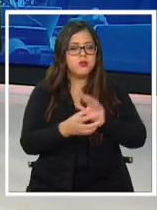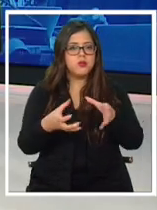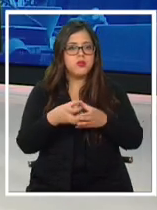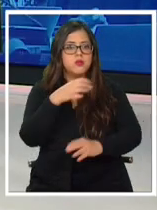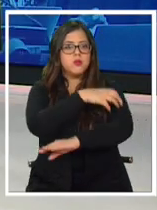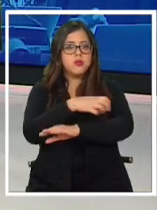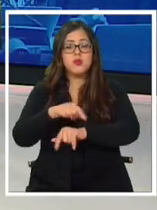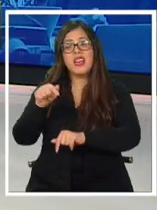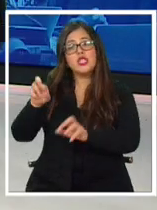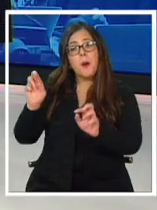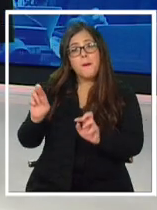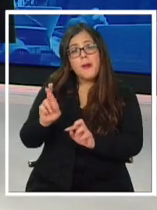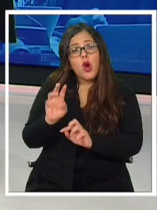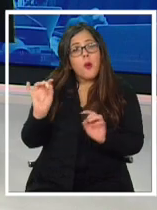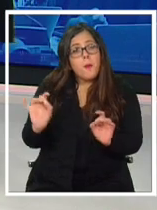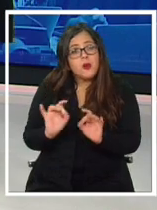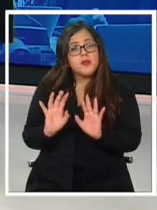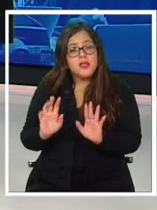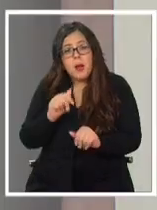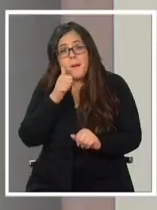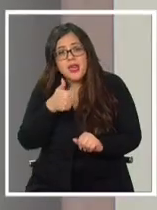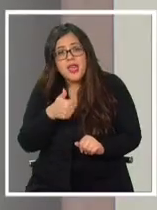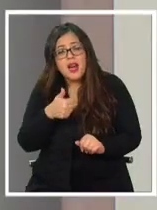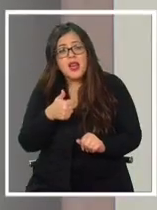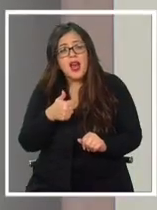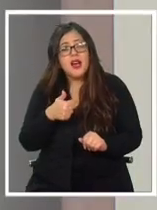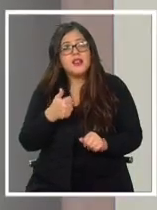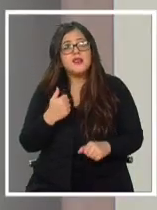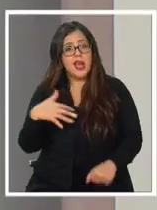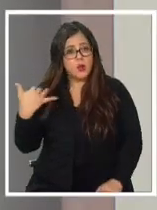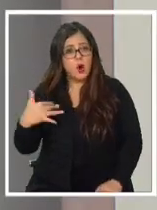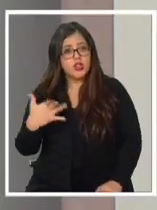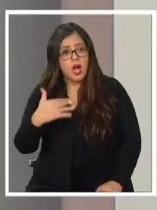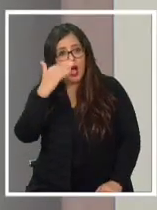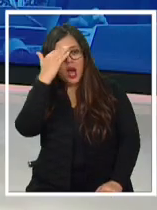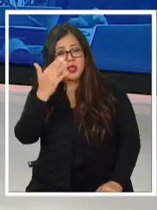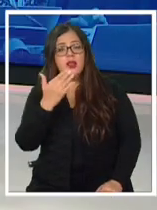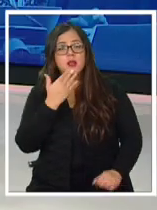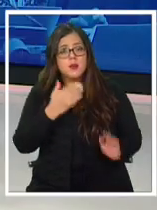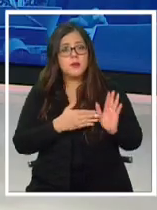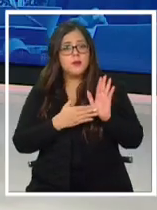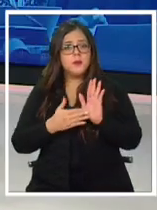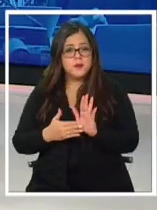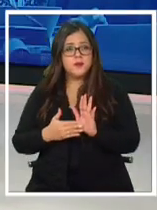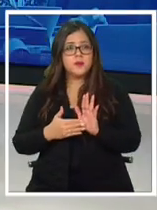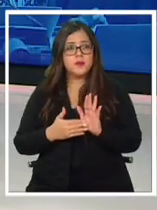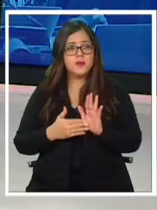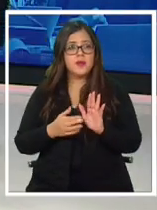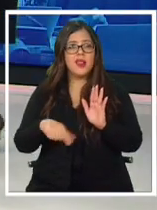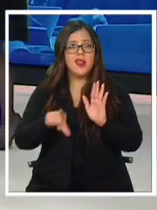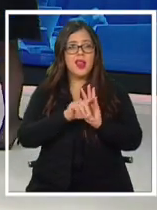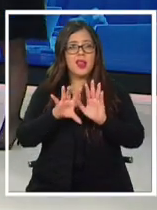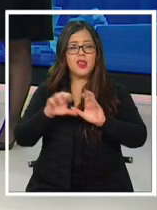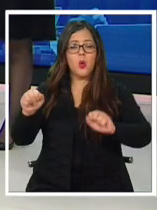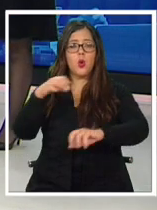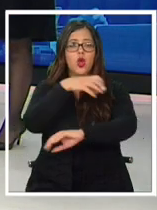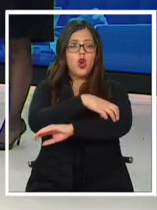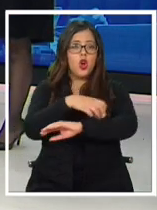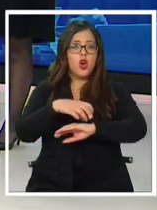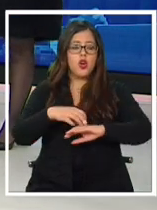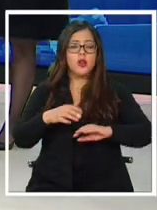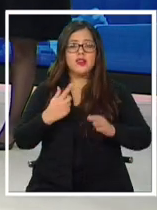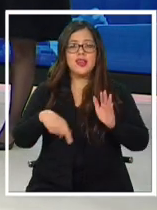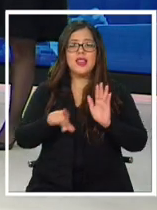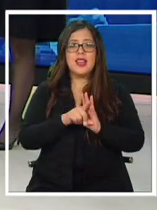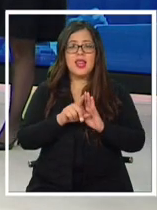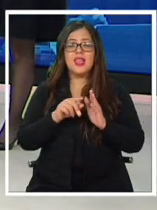Ese es el peor escenario, por eso mañana hablamos de una jornada de definiciones. Y queremos mostrarle parte de las leyes de acuerdo regional. Estas son las leyes